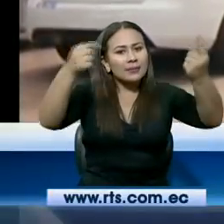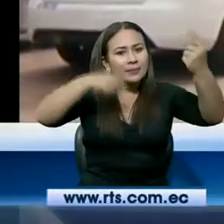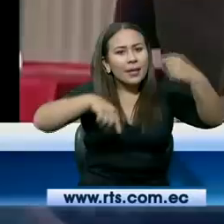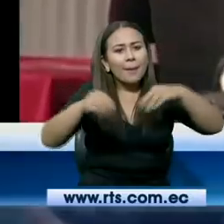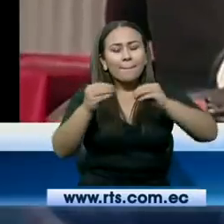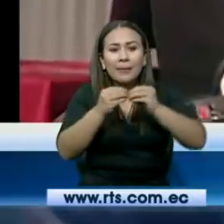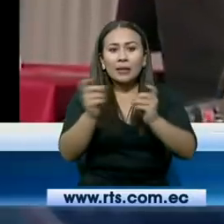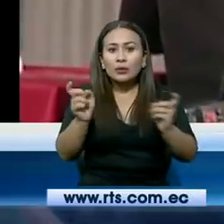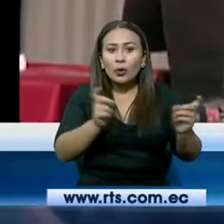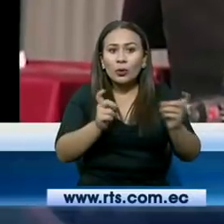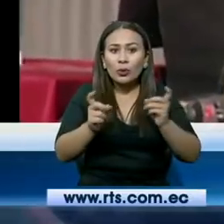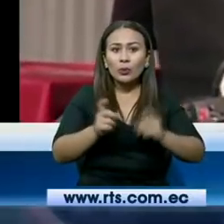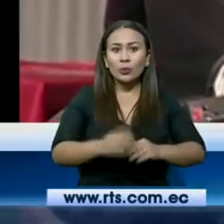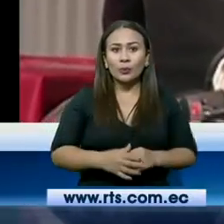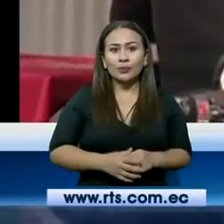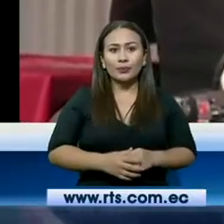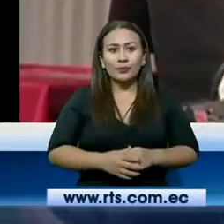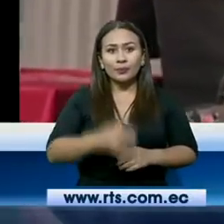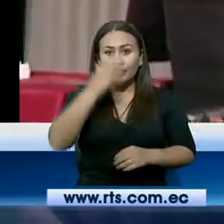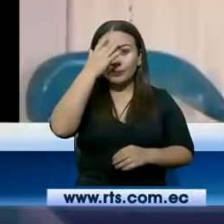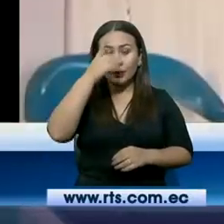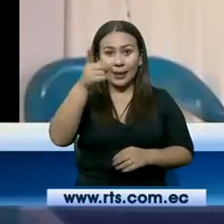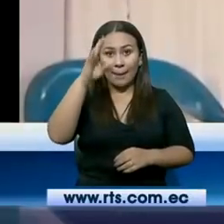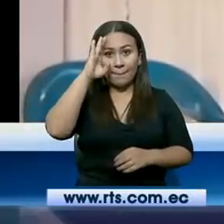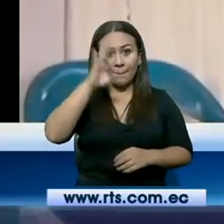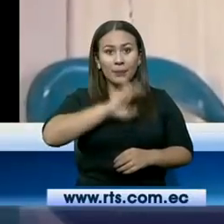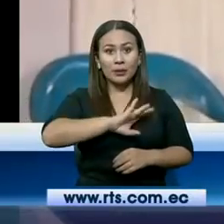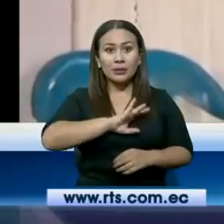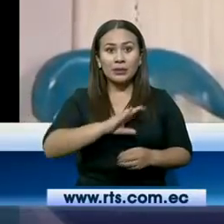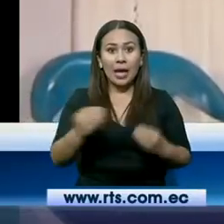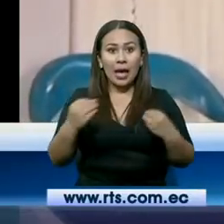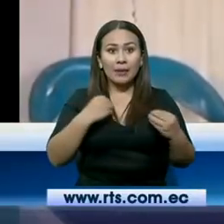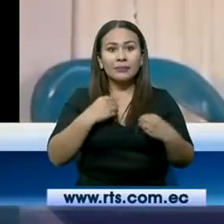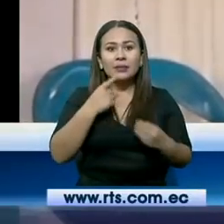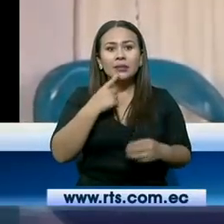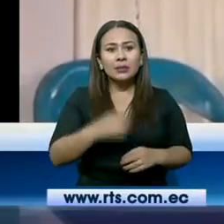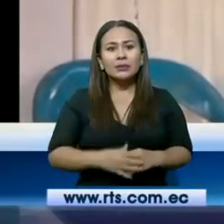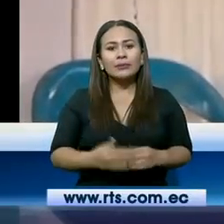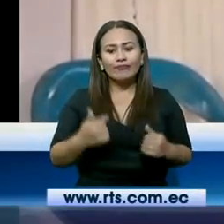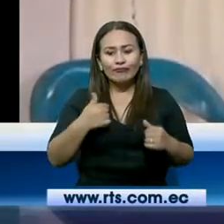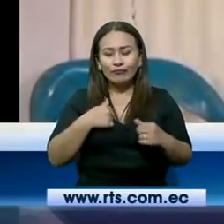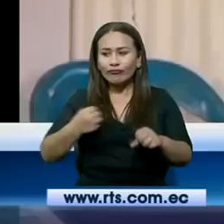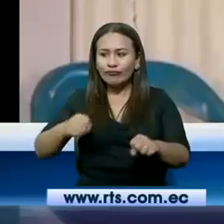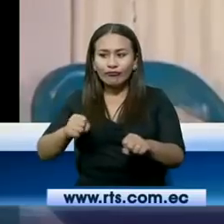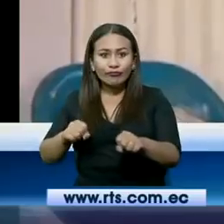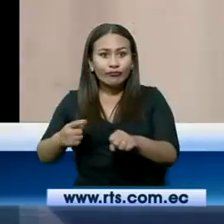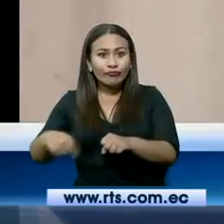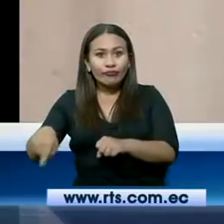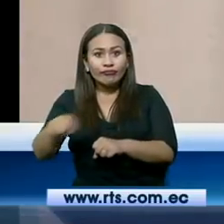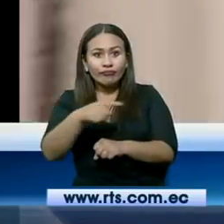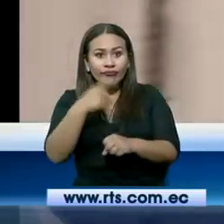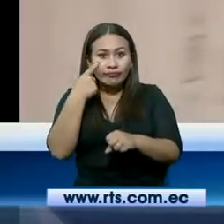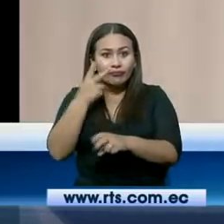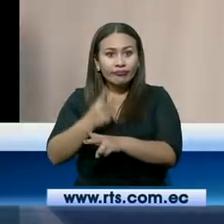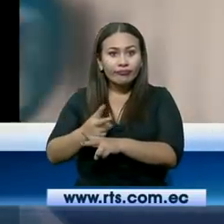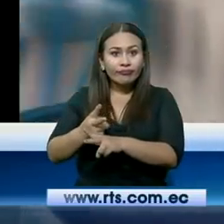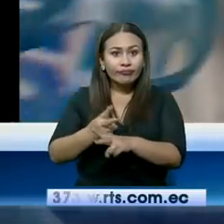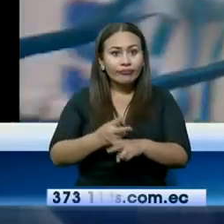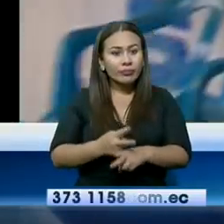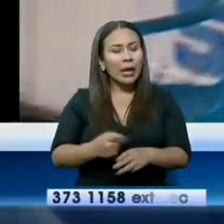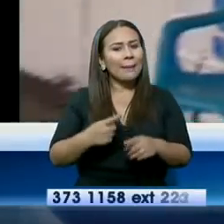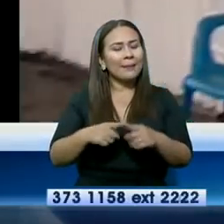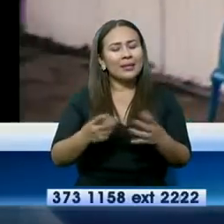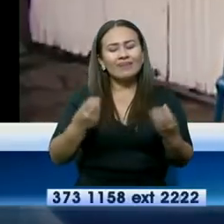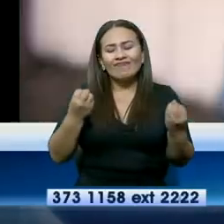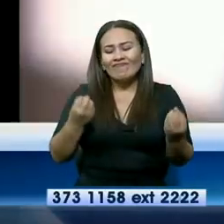policial, mientras que los uniformados aseguran que ellos cumplen con las rondas establecidas, pero son hechos que ya se escapan